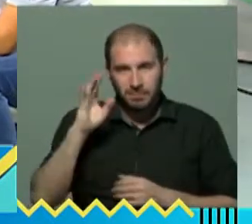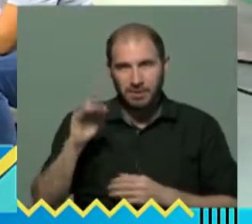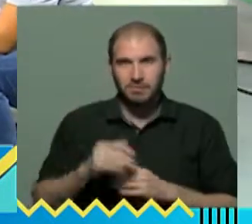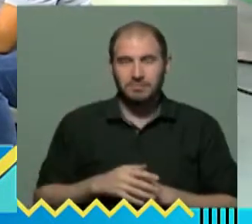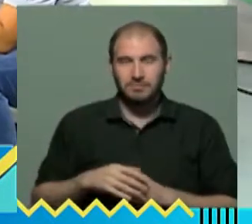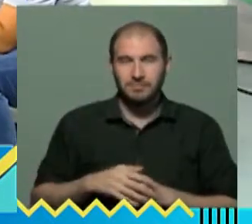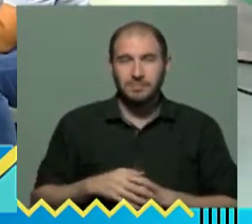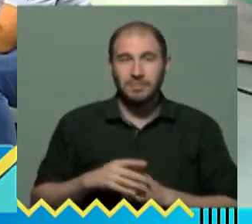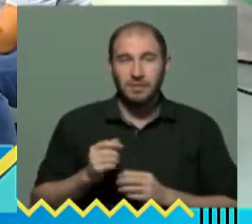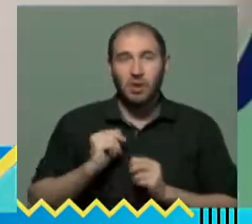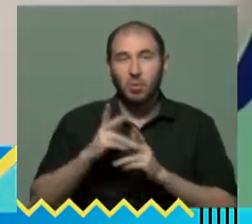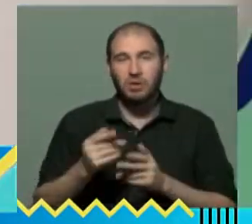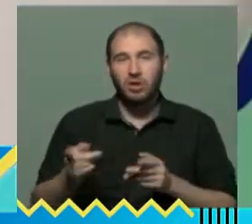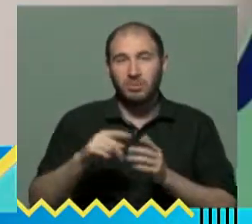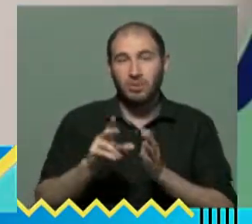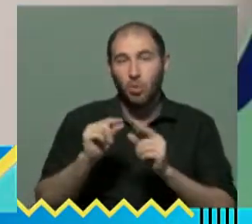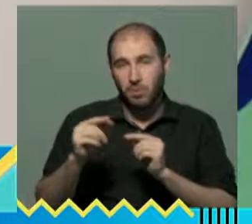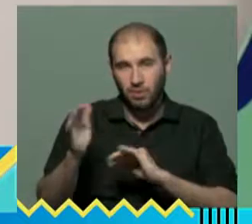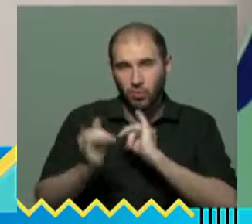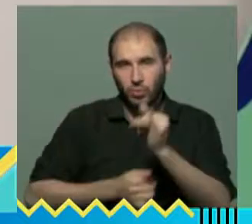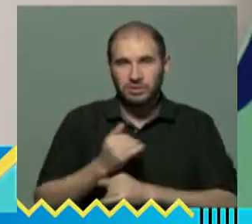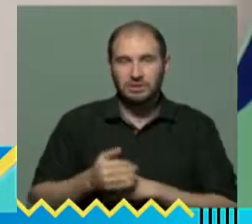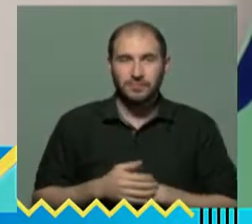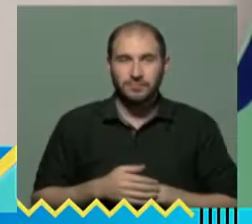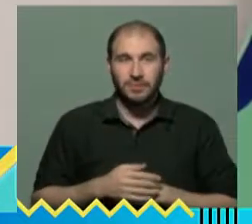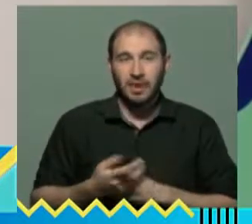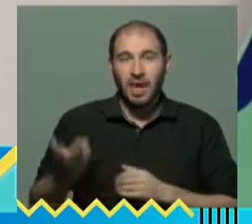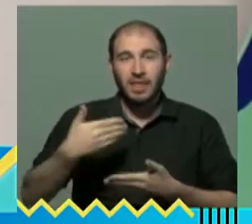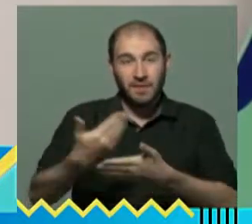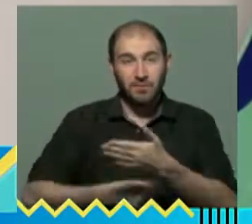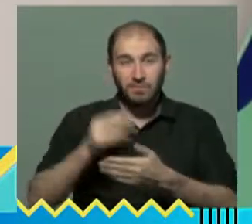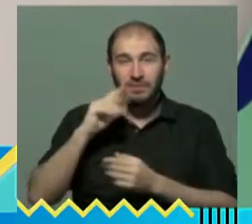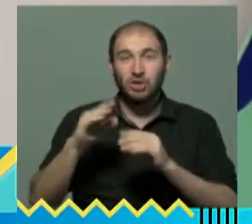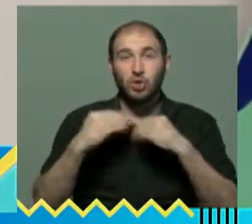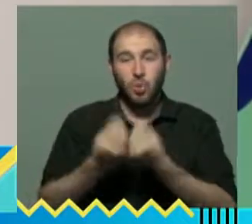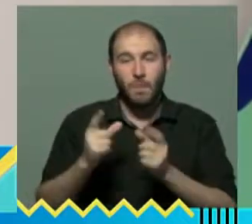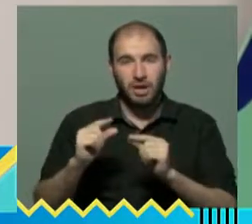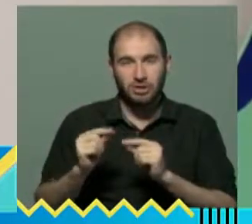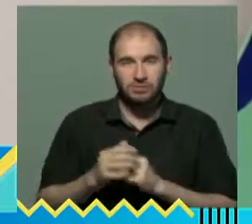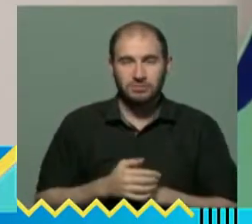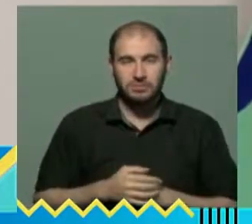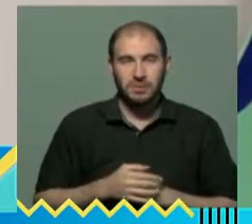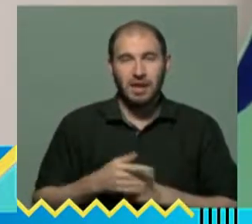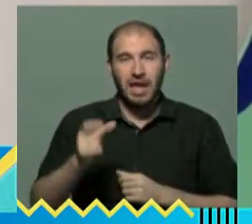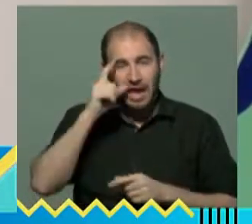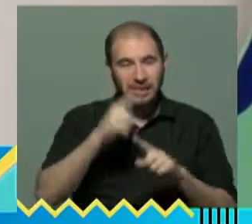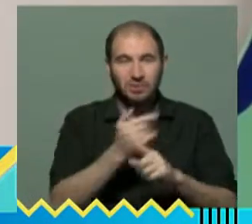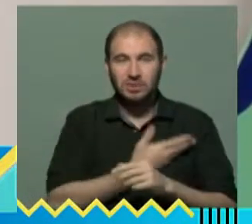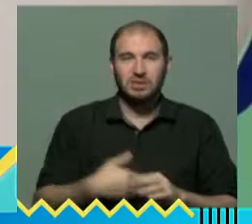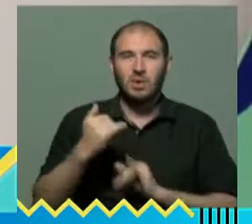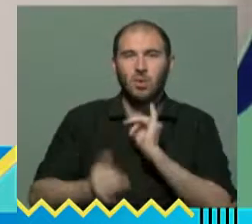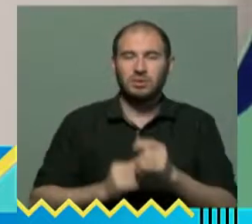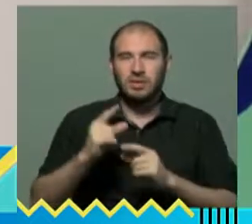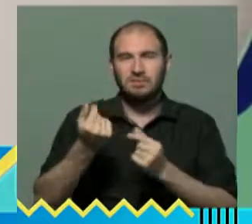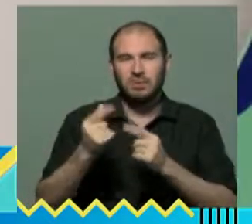termino, y te recaigo en la cifra que me decías recién. Veíamos en el informe una cifra de nuestra expresidenta hablando de la cifra